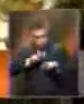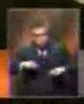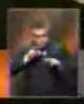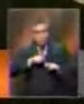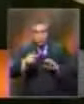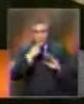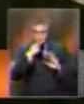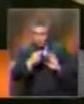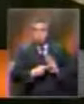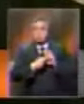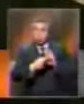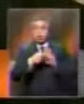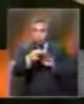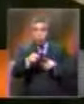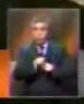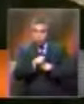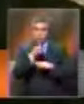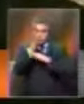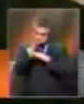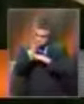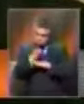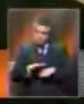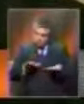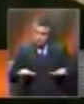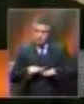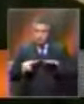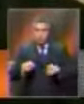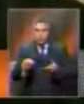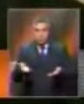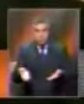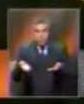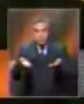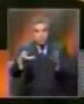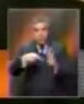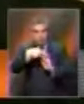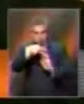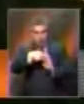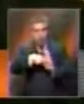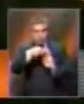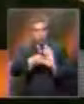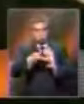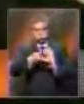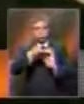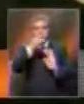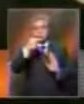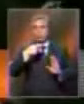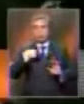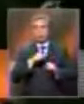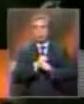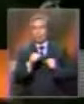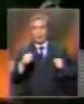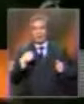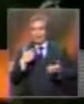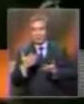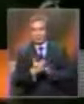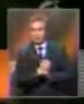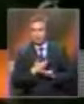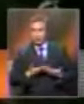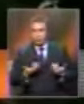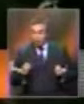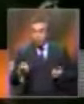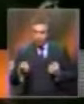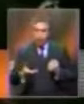logrado mostrar una gran perseverancia y han logrado subir niveles que normalmente en el transcurso de las clases no hubiéramos podido lograr.